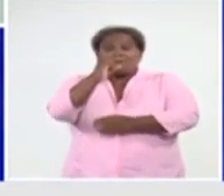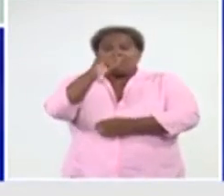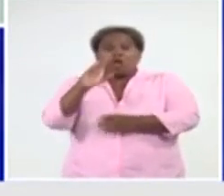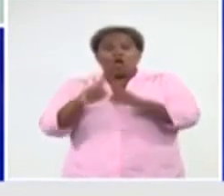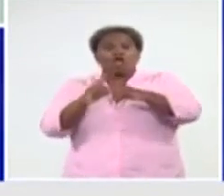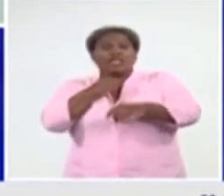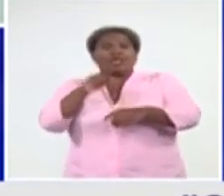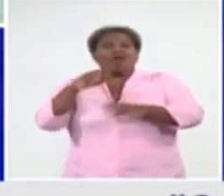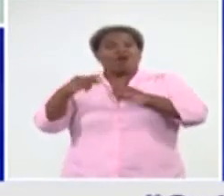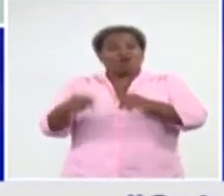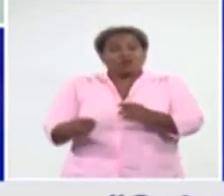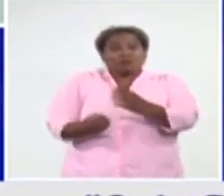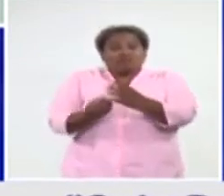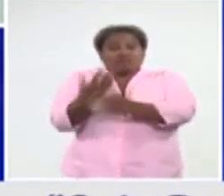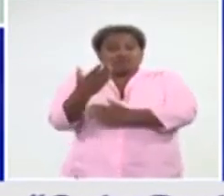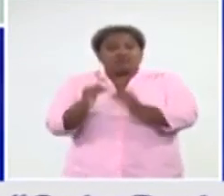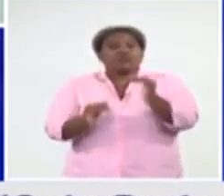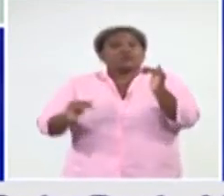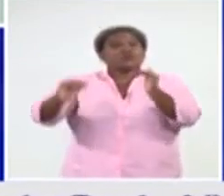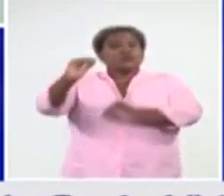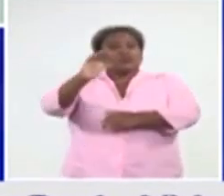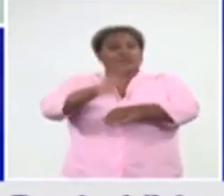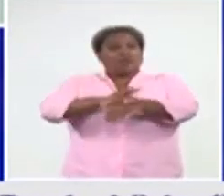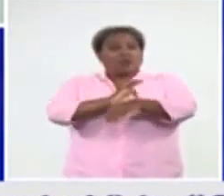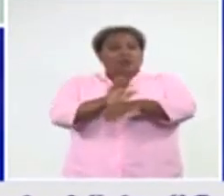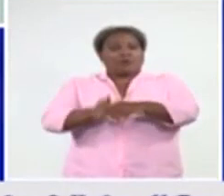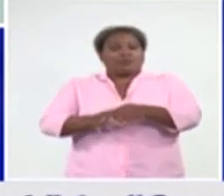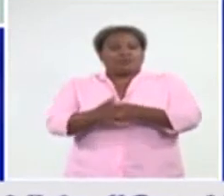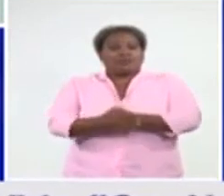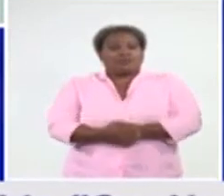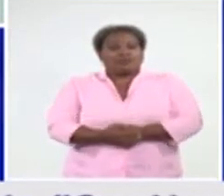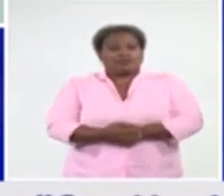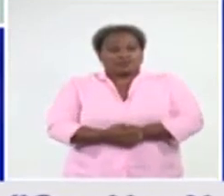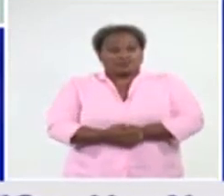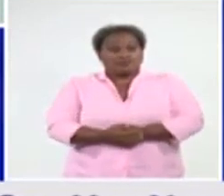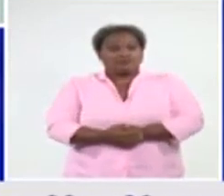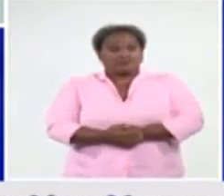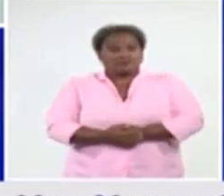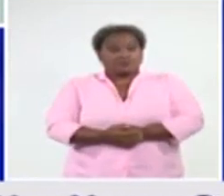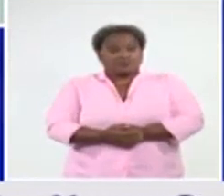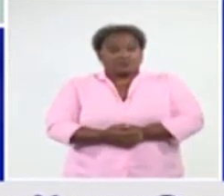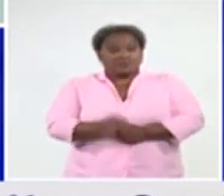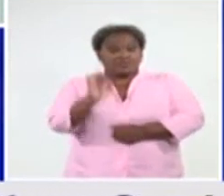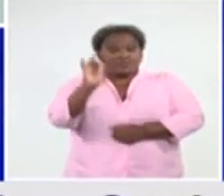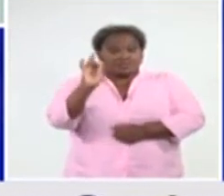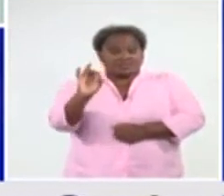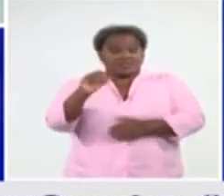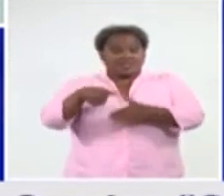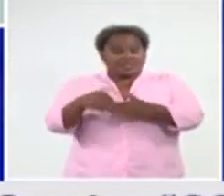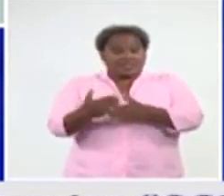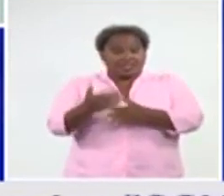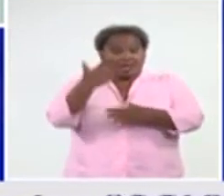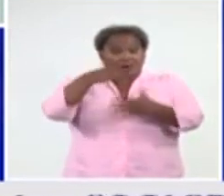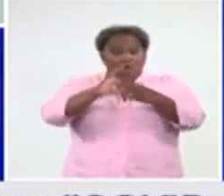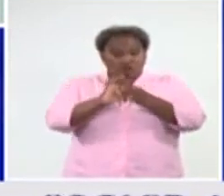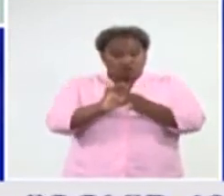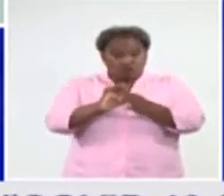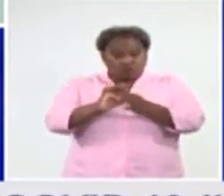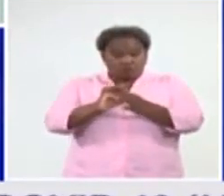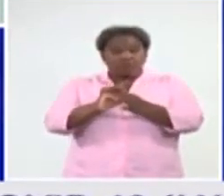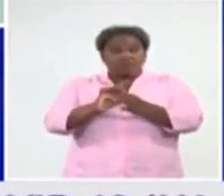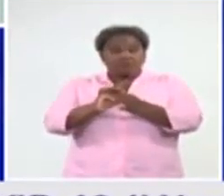número, el incremento que hemos estado enfrentando. En los 7 primeros días del mes de agosto ya